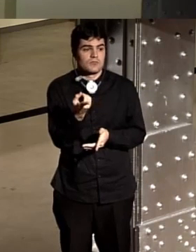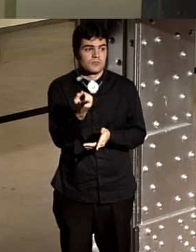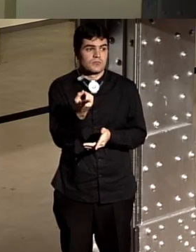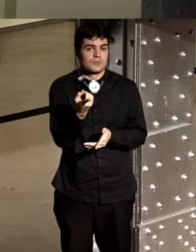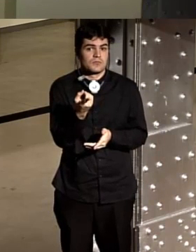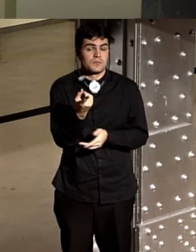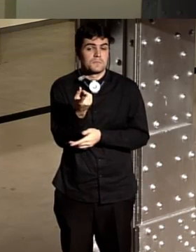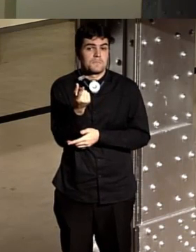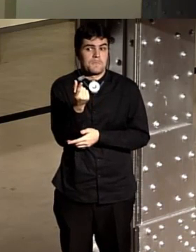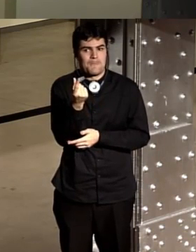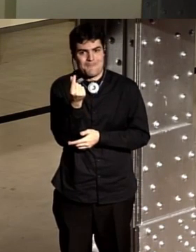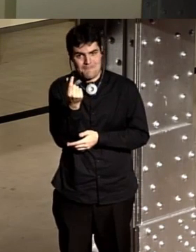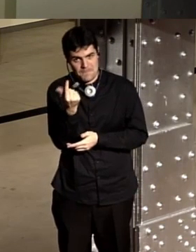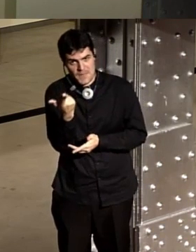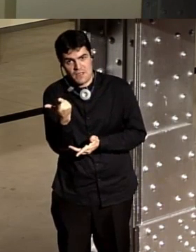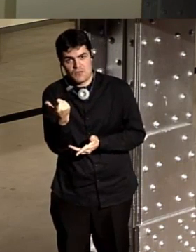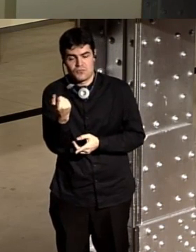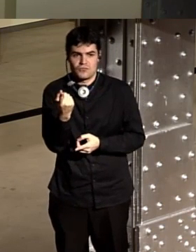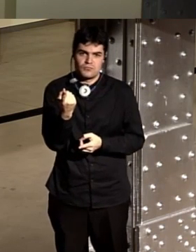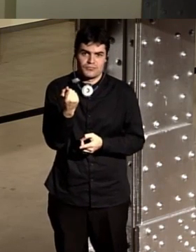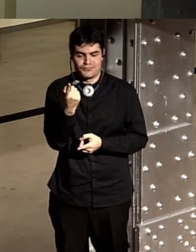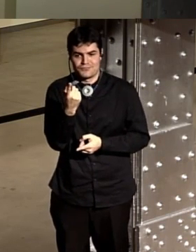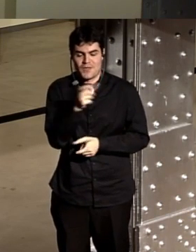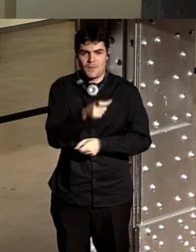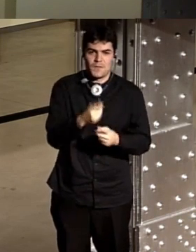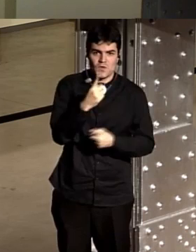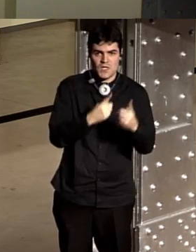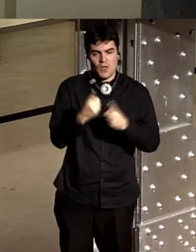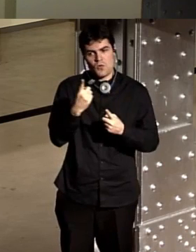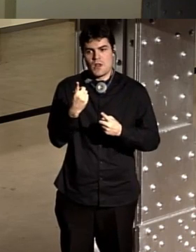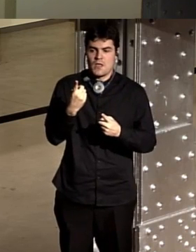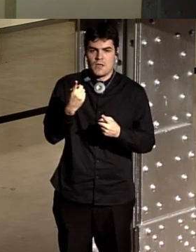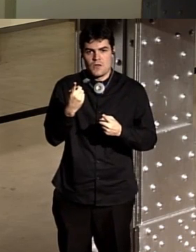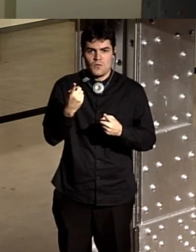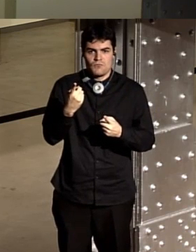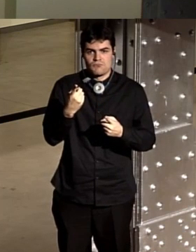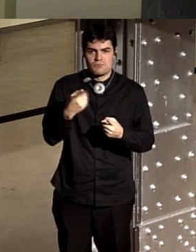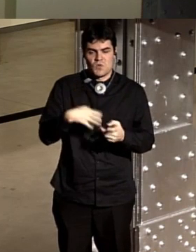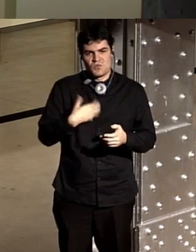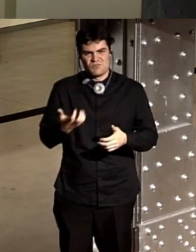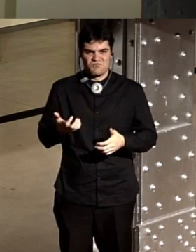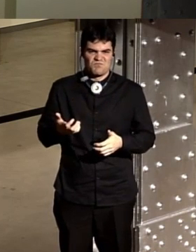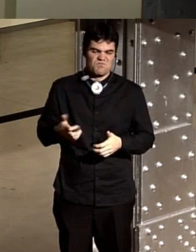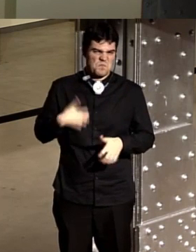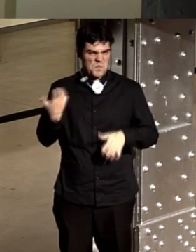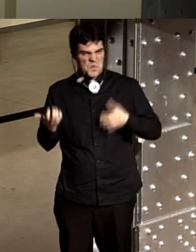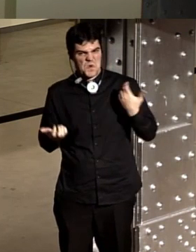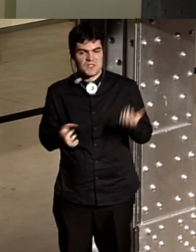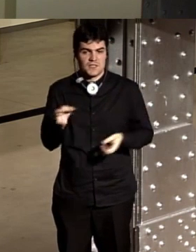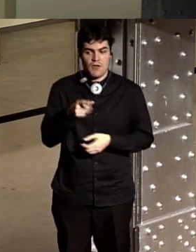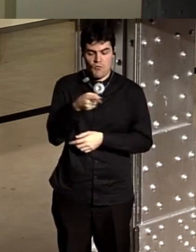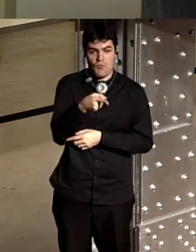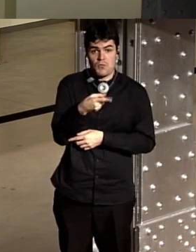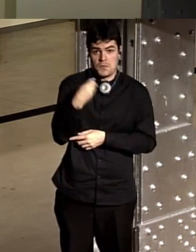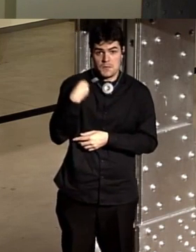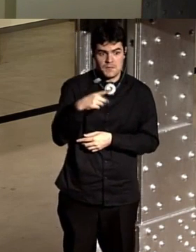como preguntábamos Ramón y yo, pues alguna de las personas que sale ahí pues se vea incomodada por salir, o ella misma supongo